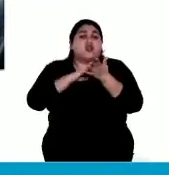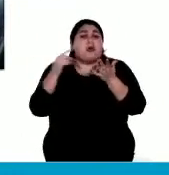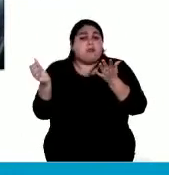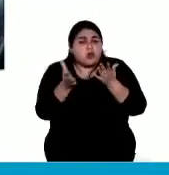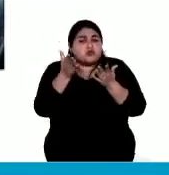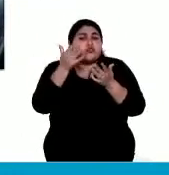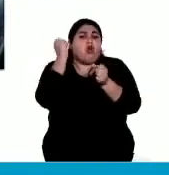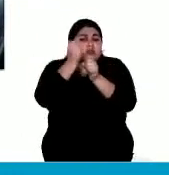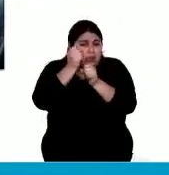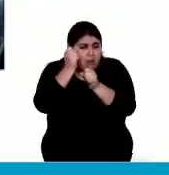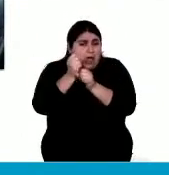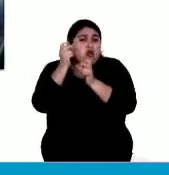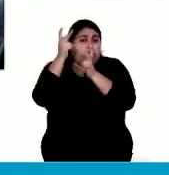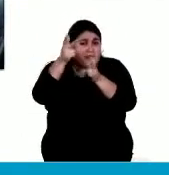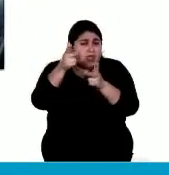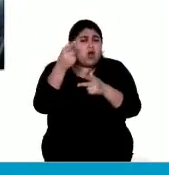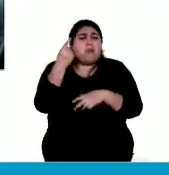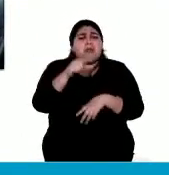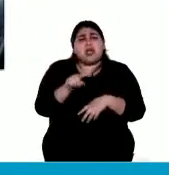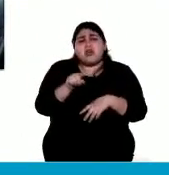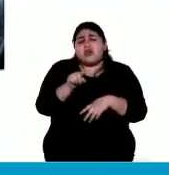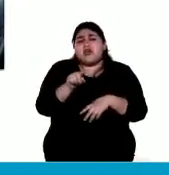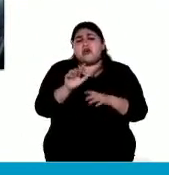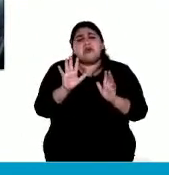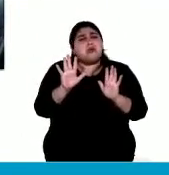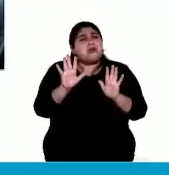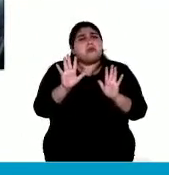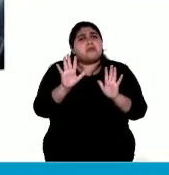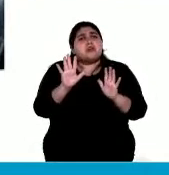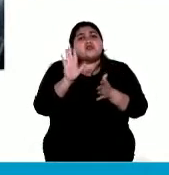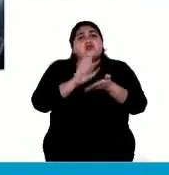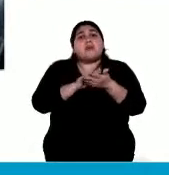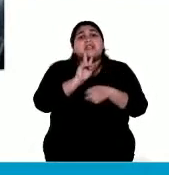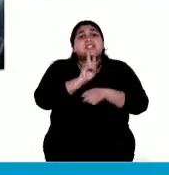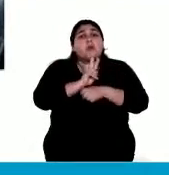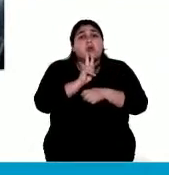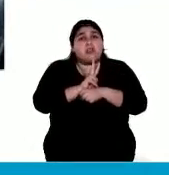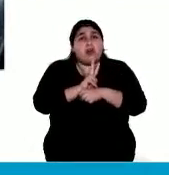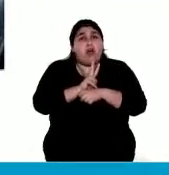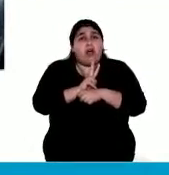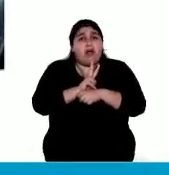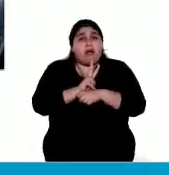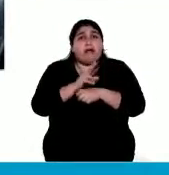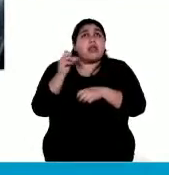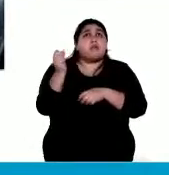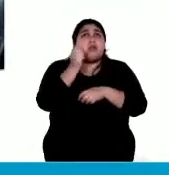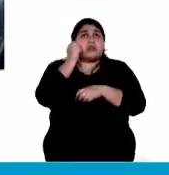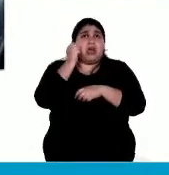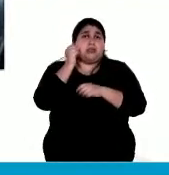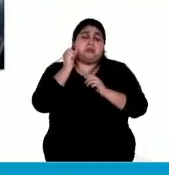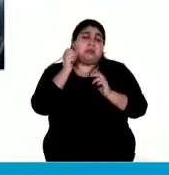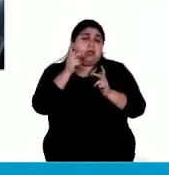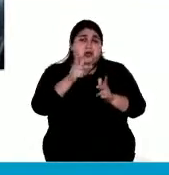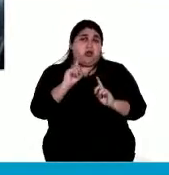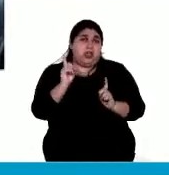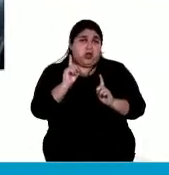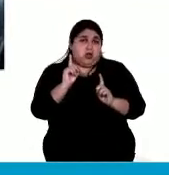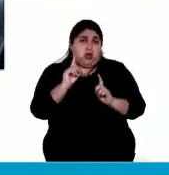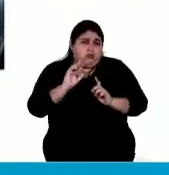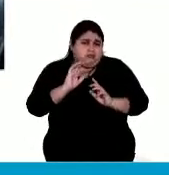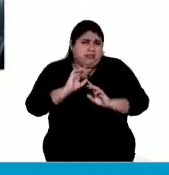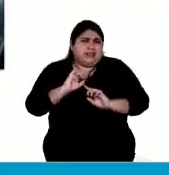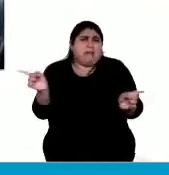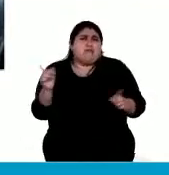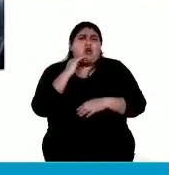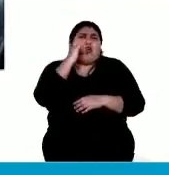trabajo. Pero no dijo que la seguridad era una prioridad. Y ni siquiera la mencionó, como yo les